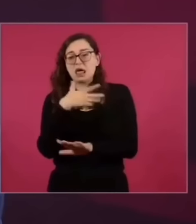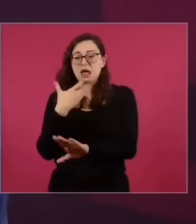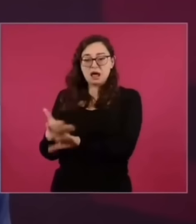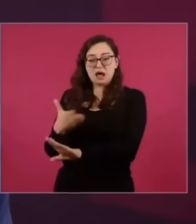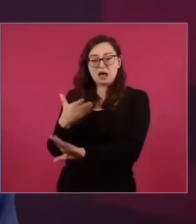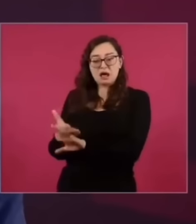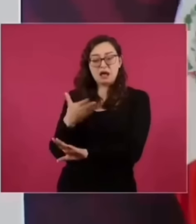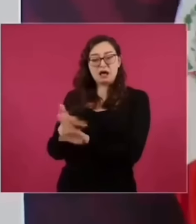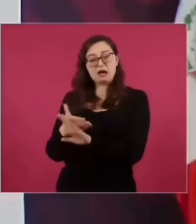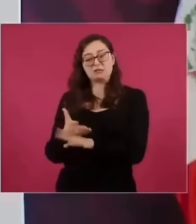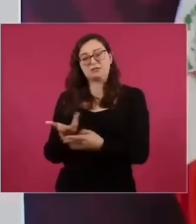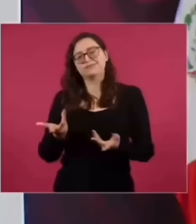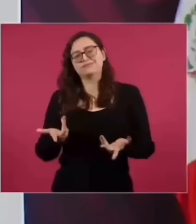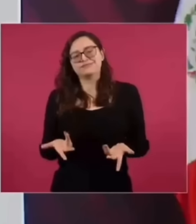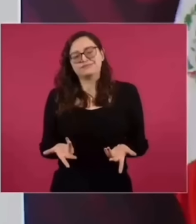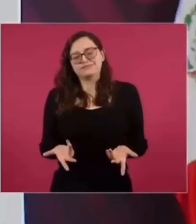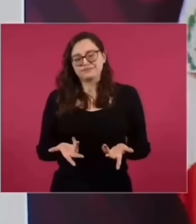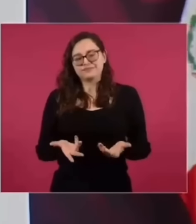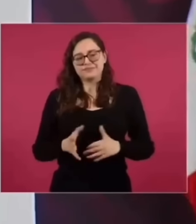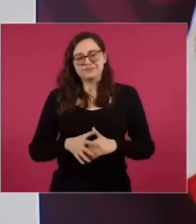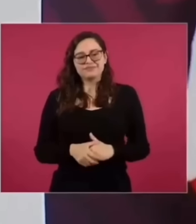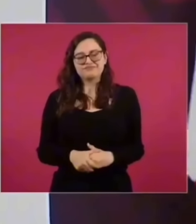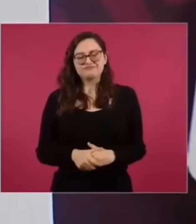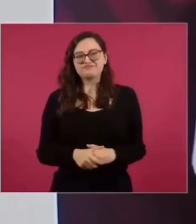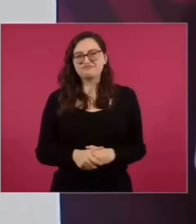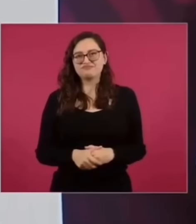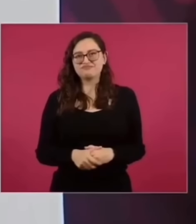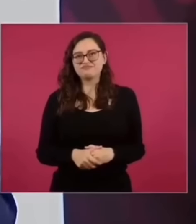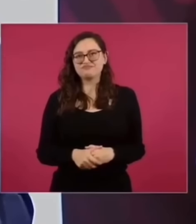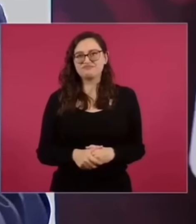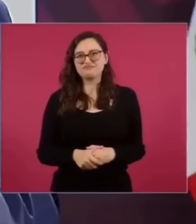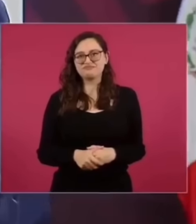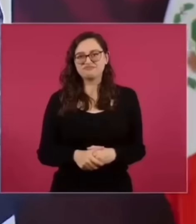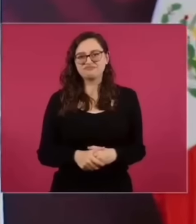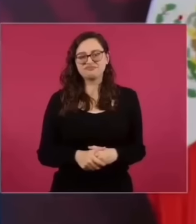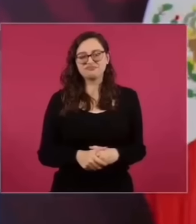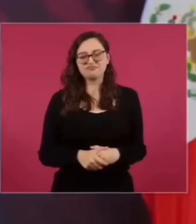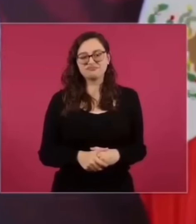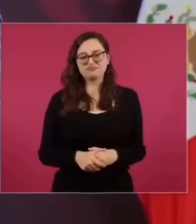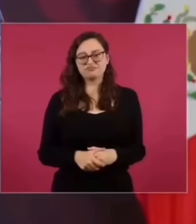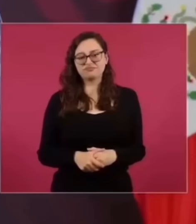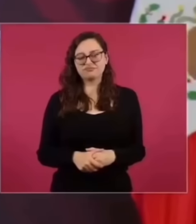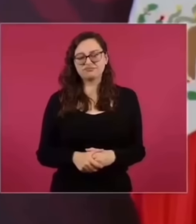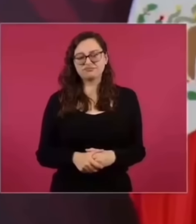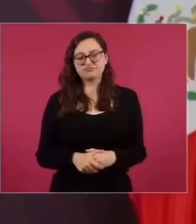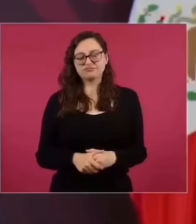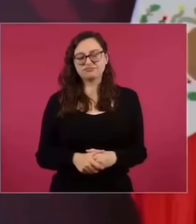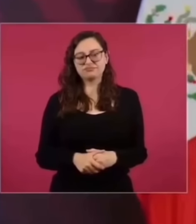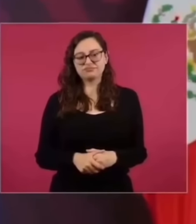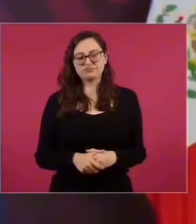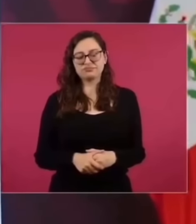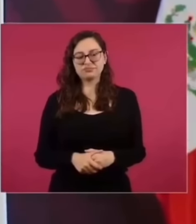Como si se tratara de la Biblia,